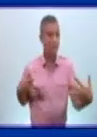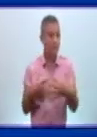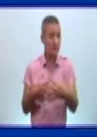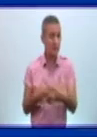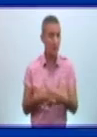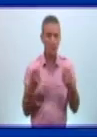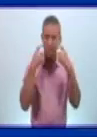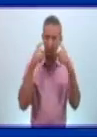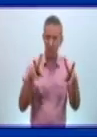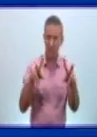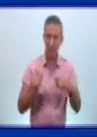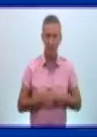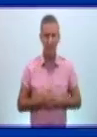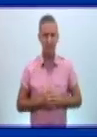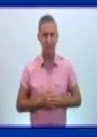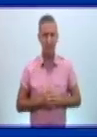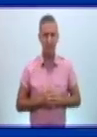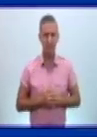vida.